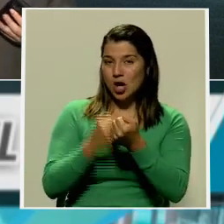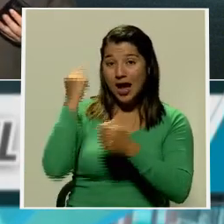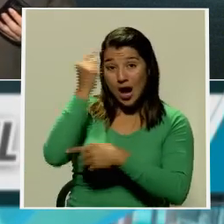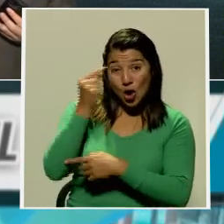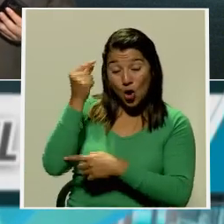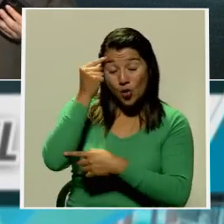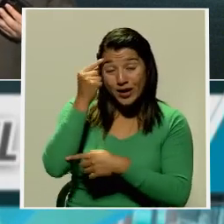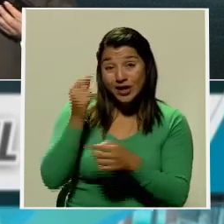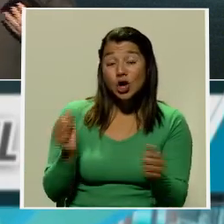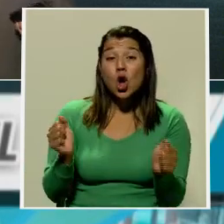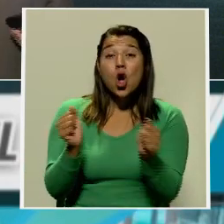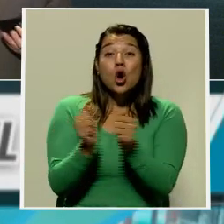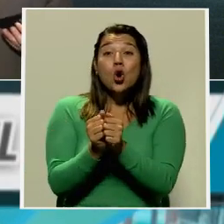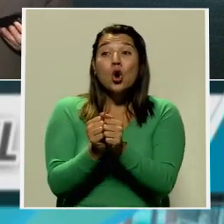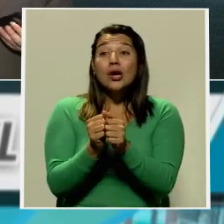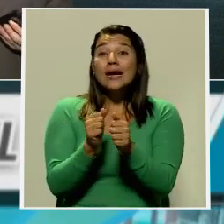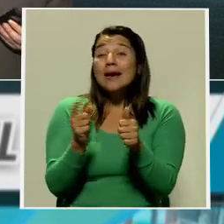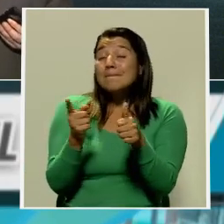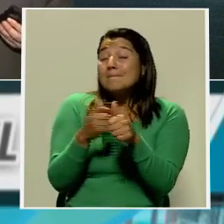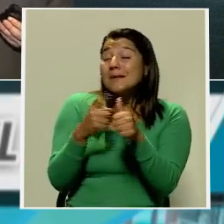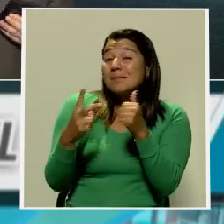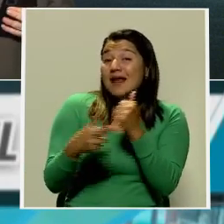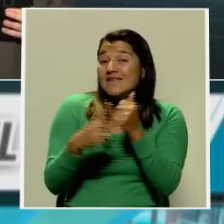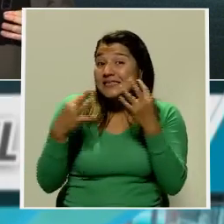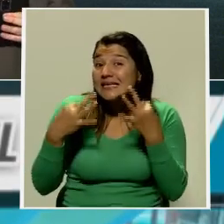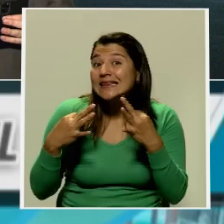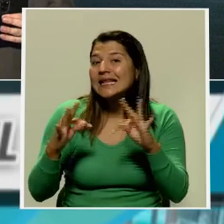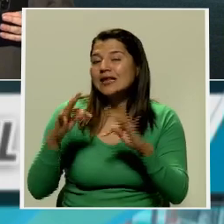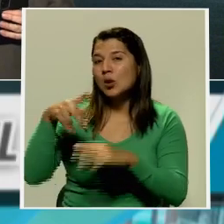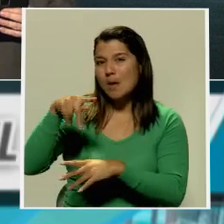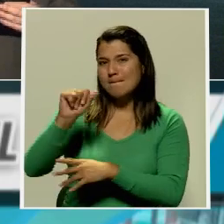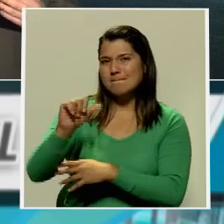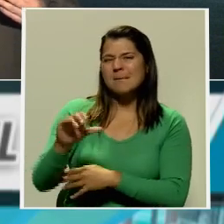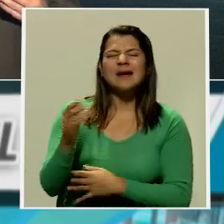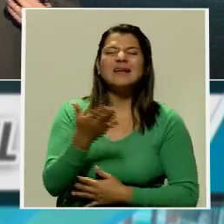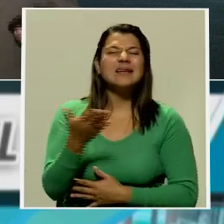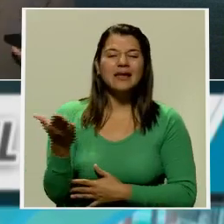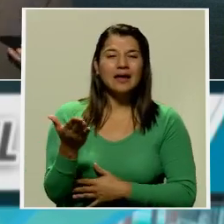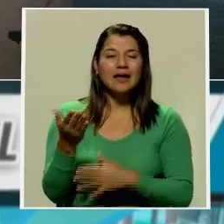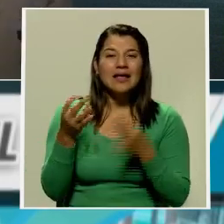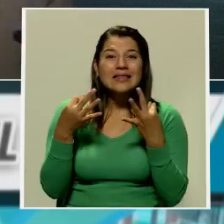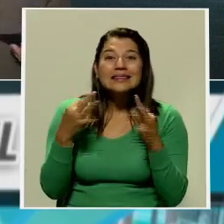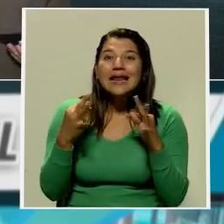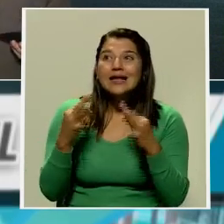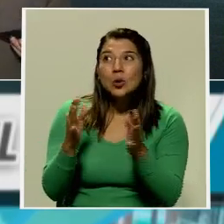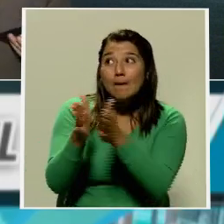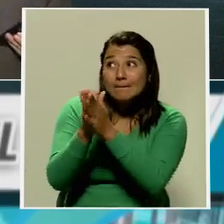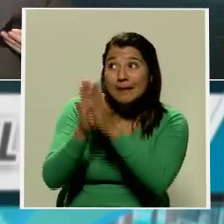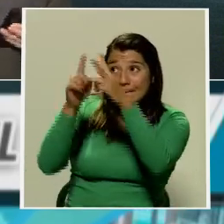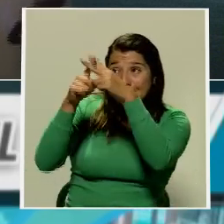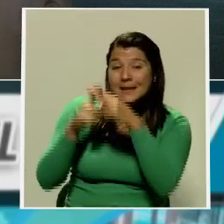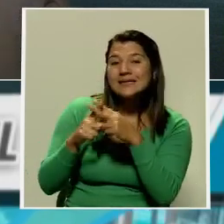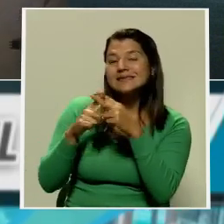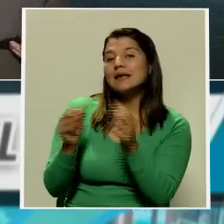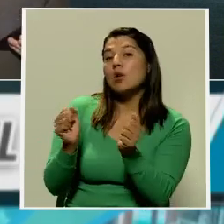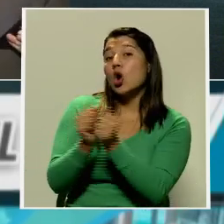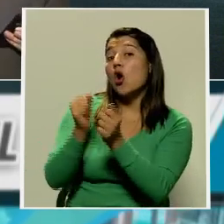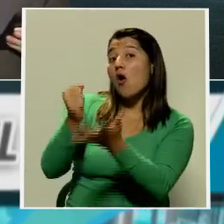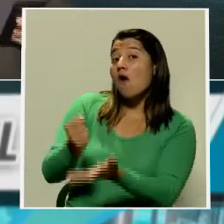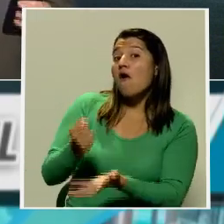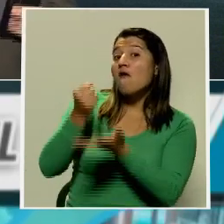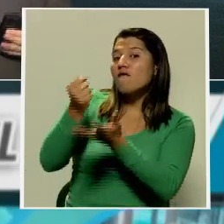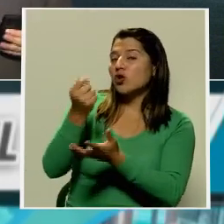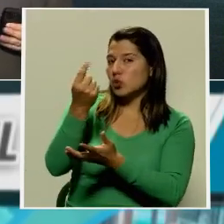el primer intento por parte del PAC de lo que era pues este crédito del Fondo Monetario Internacional.